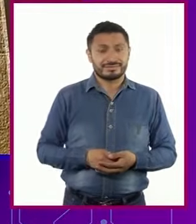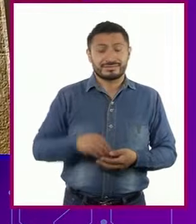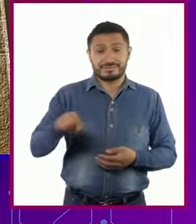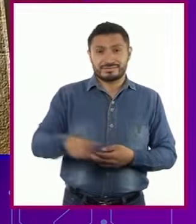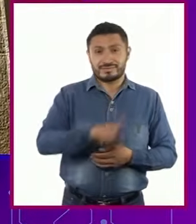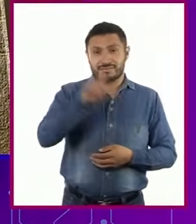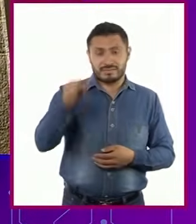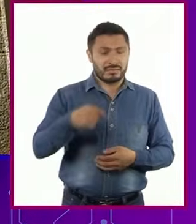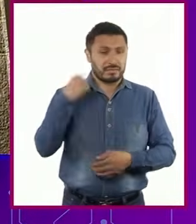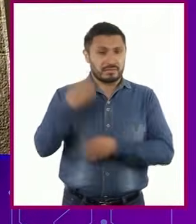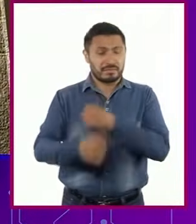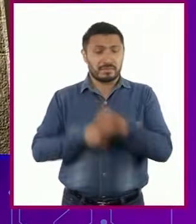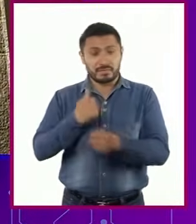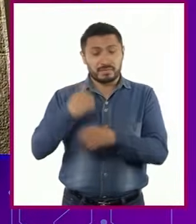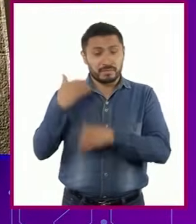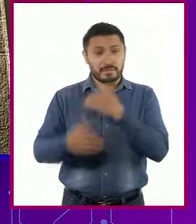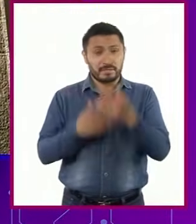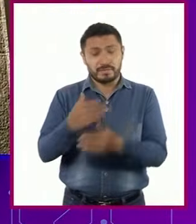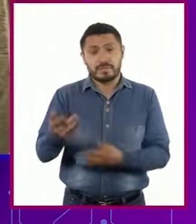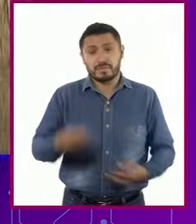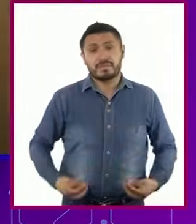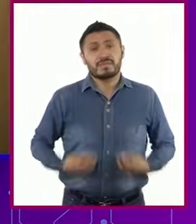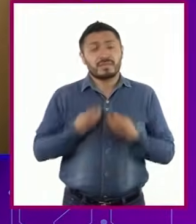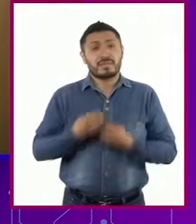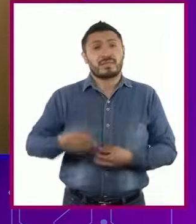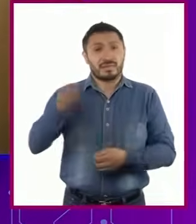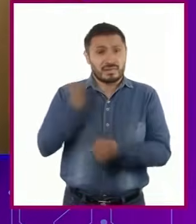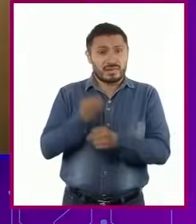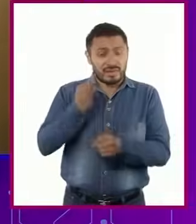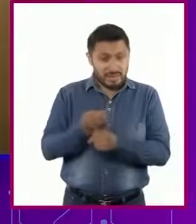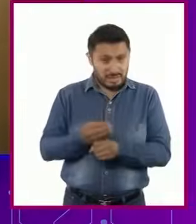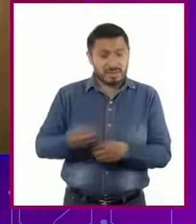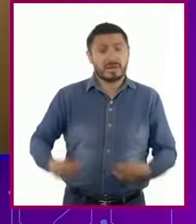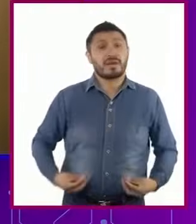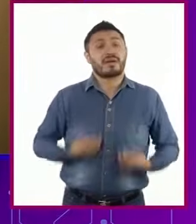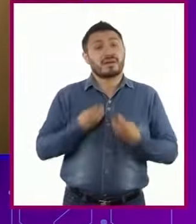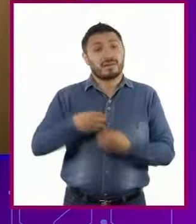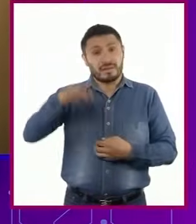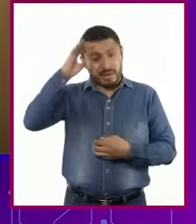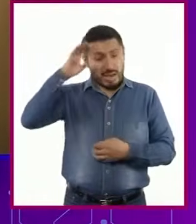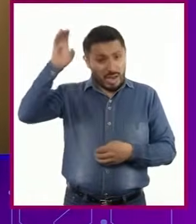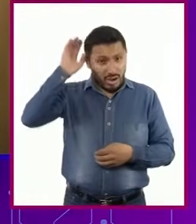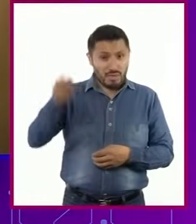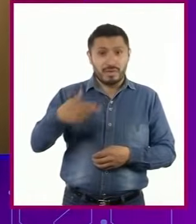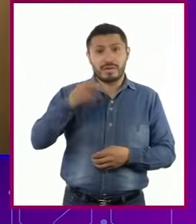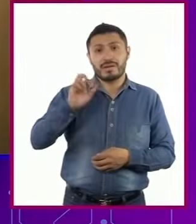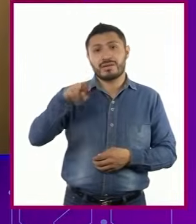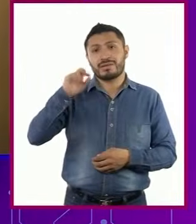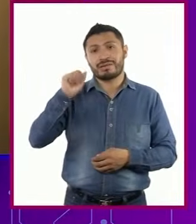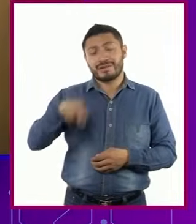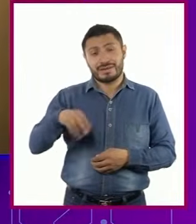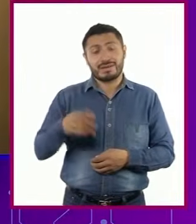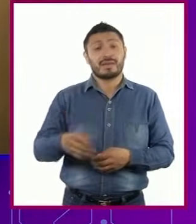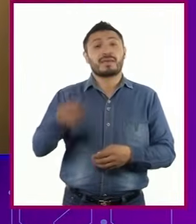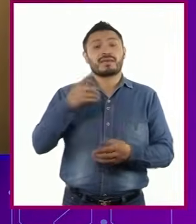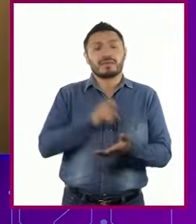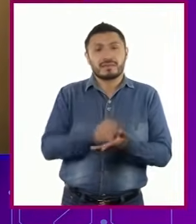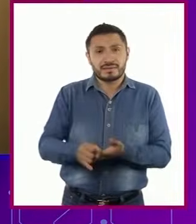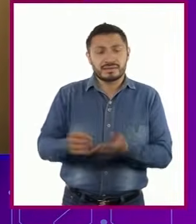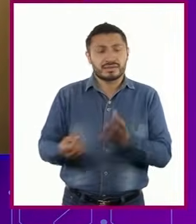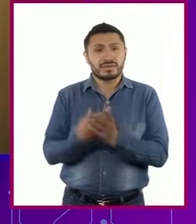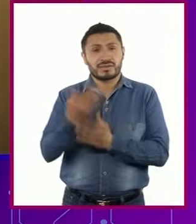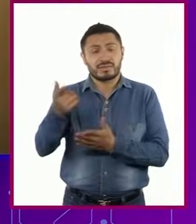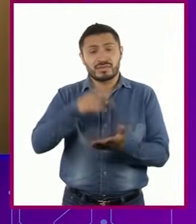de varios años de vivir en la actual isla de Cuba, Hernán Cortés decidió explorar nuevos territorios. Alrededor